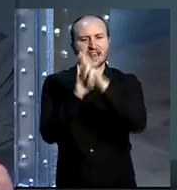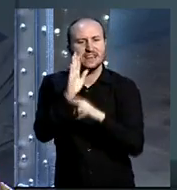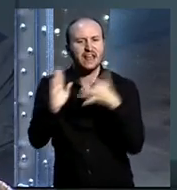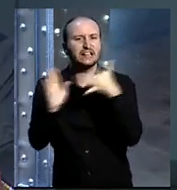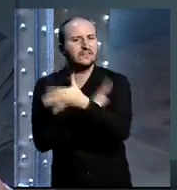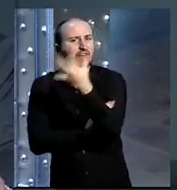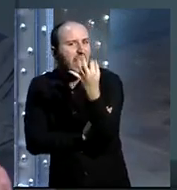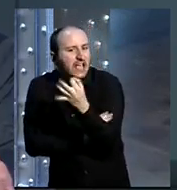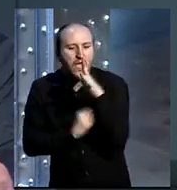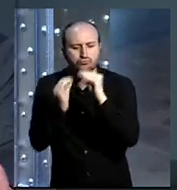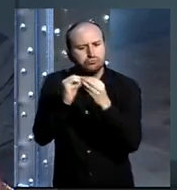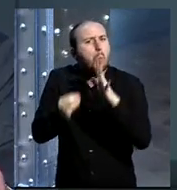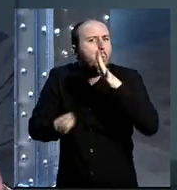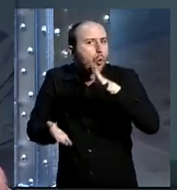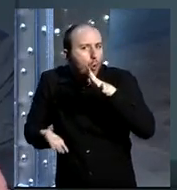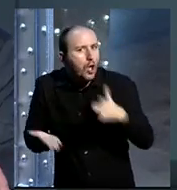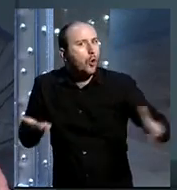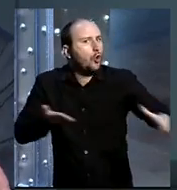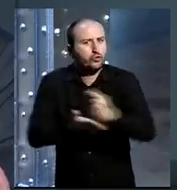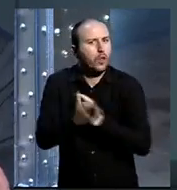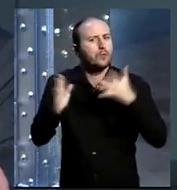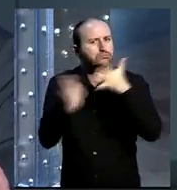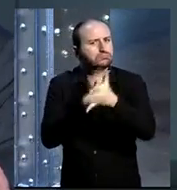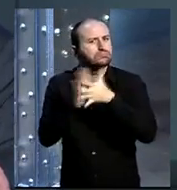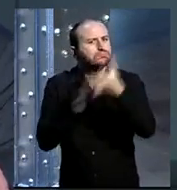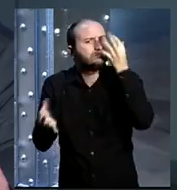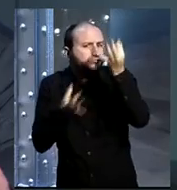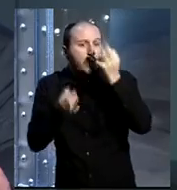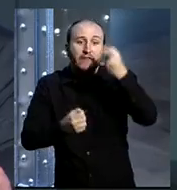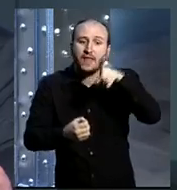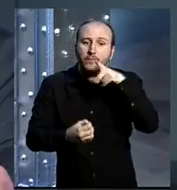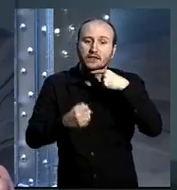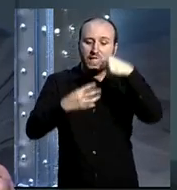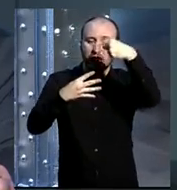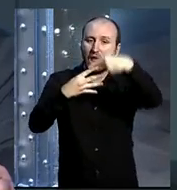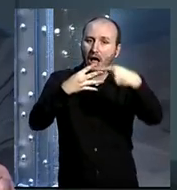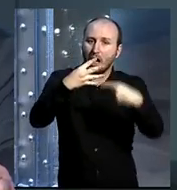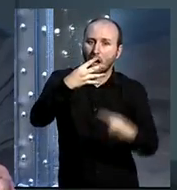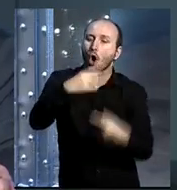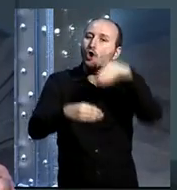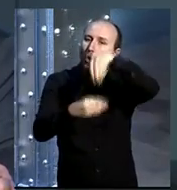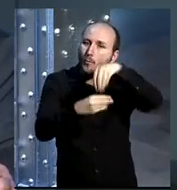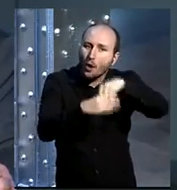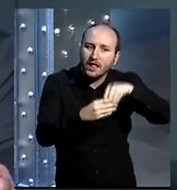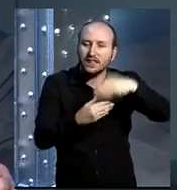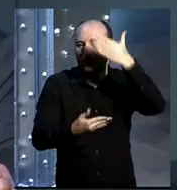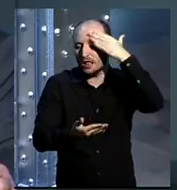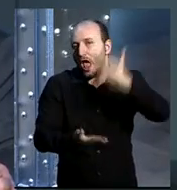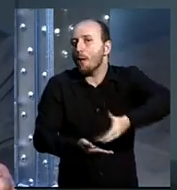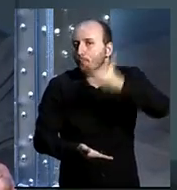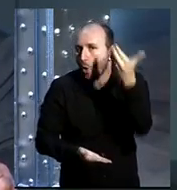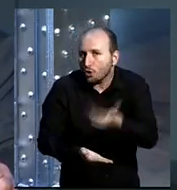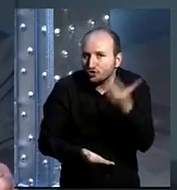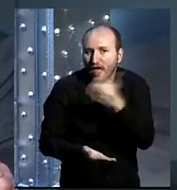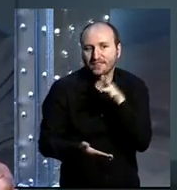por qué se ha hecho, qué son las pretensiones, y enumera, por decir una forma, los componentes, los elementos importantes